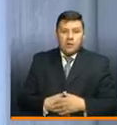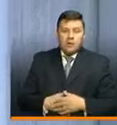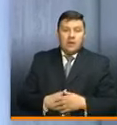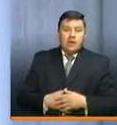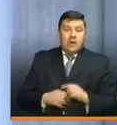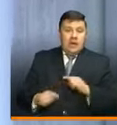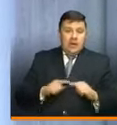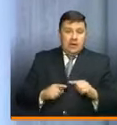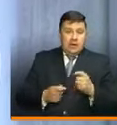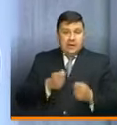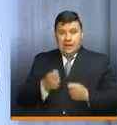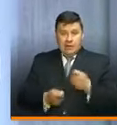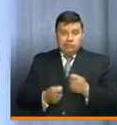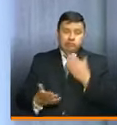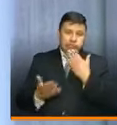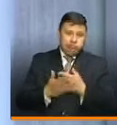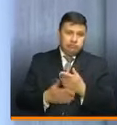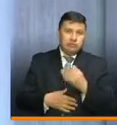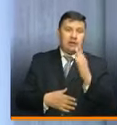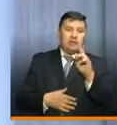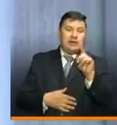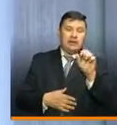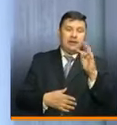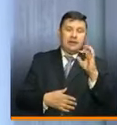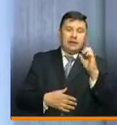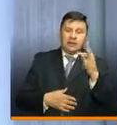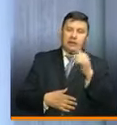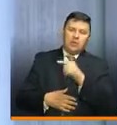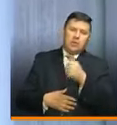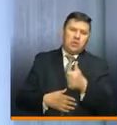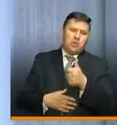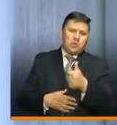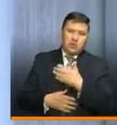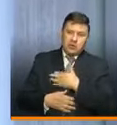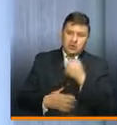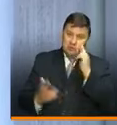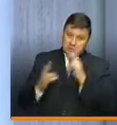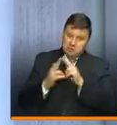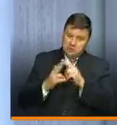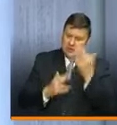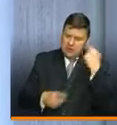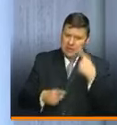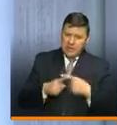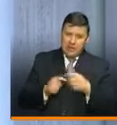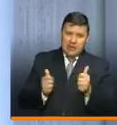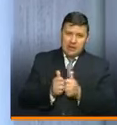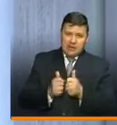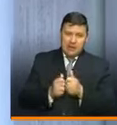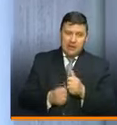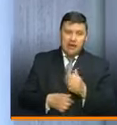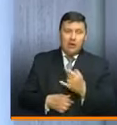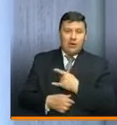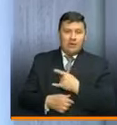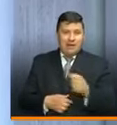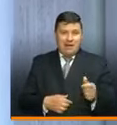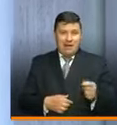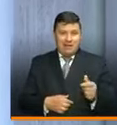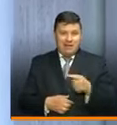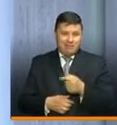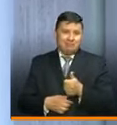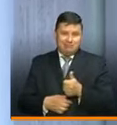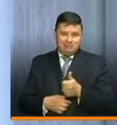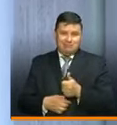de Administración de Negocios, Brigitte, con quien tuve el placer de conocer cuando trabajamos en la Javeriana, Ana María